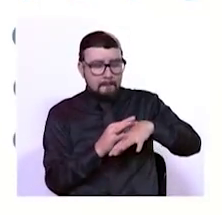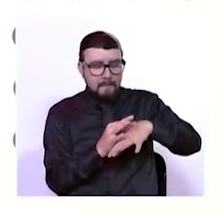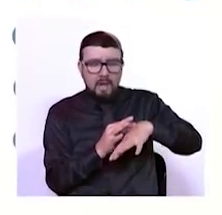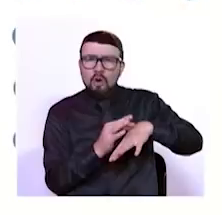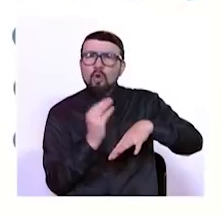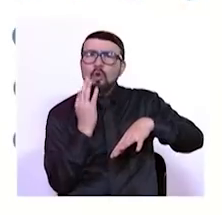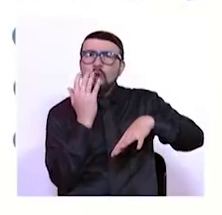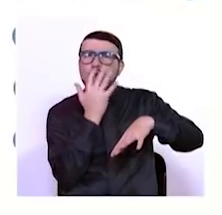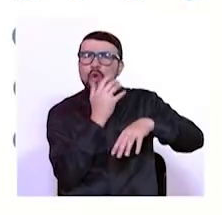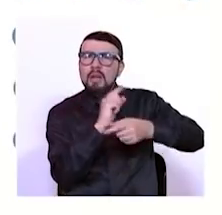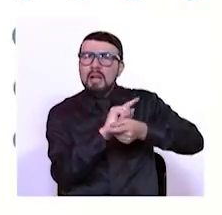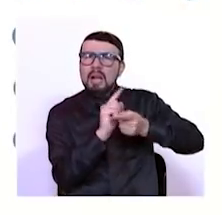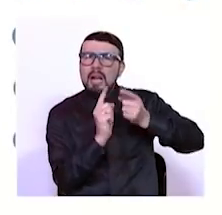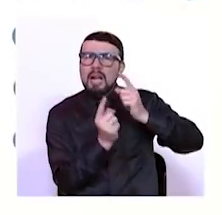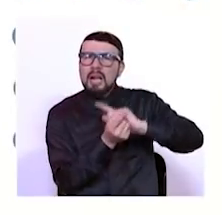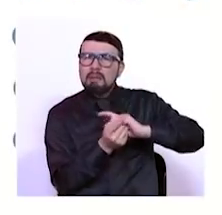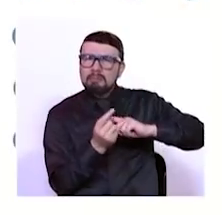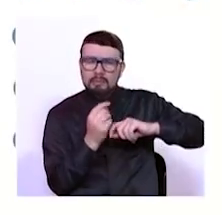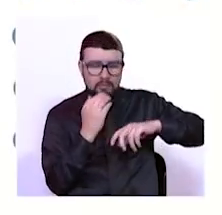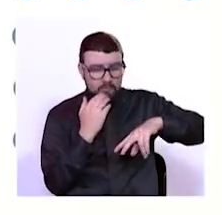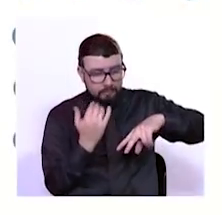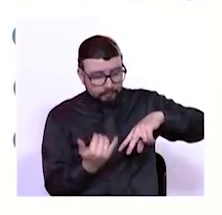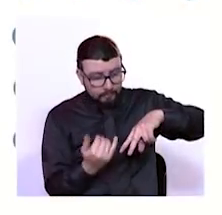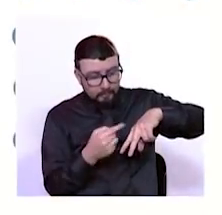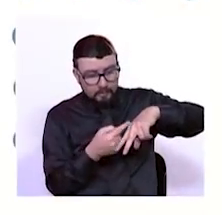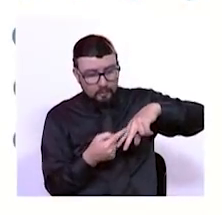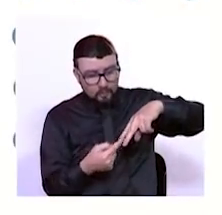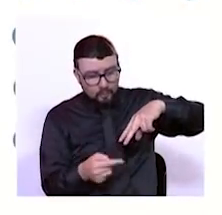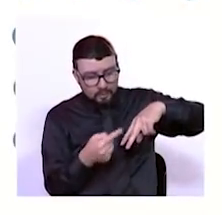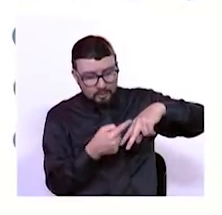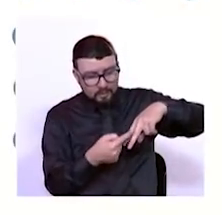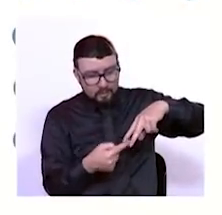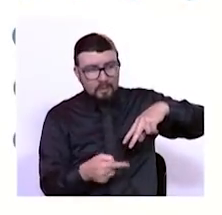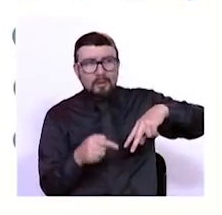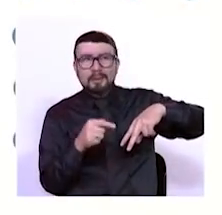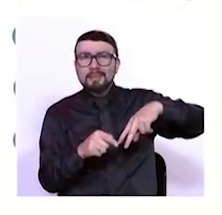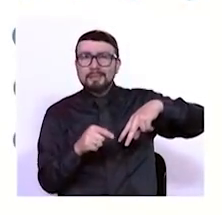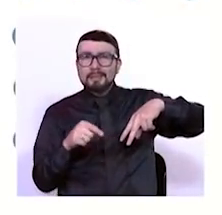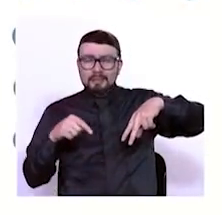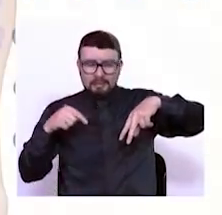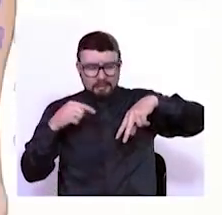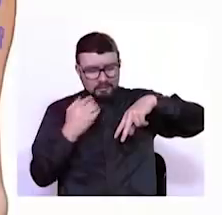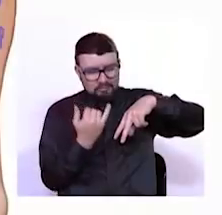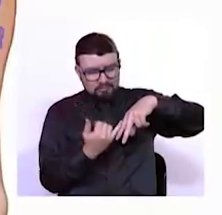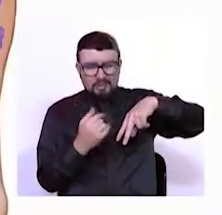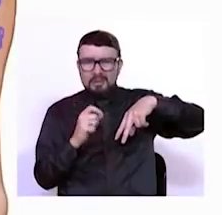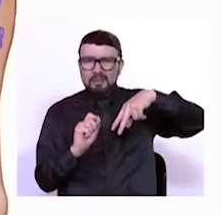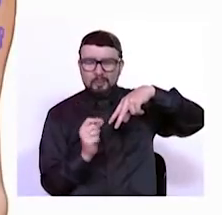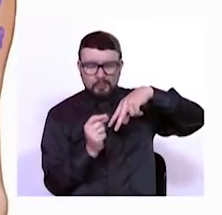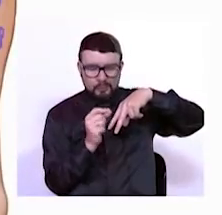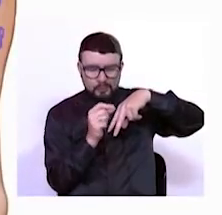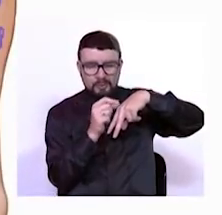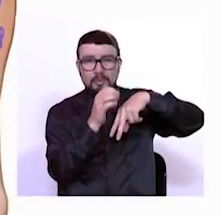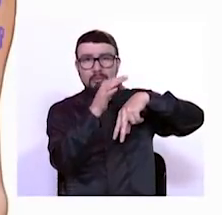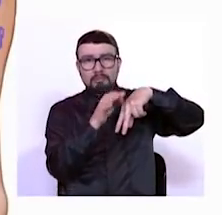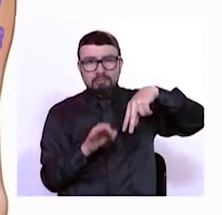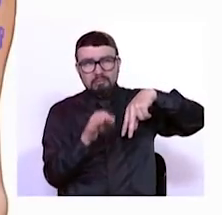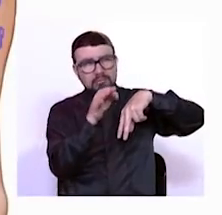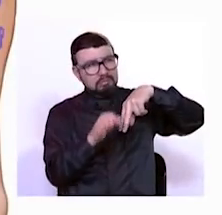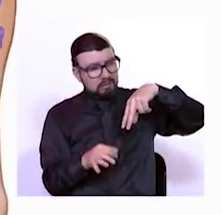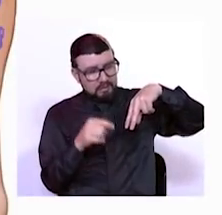A medida que se van ingurgitando las venas, que se van deteriorando las válvulas venosas, como vemos en